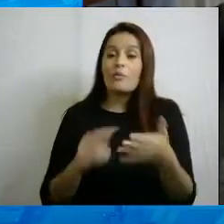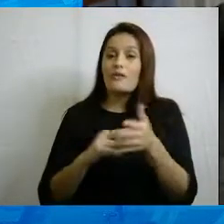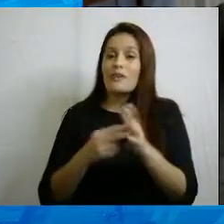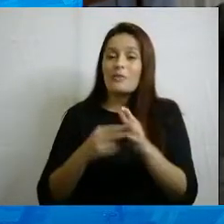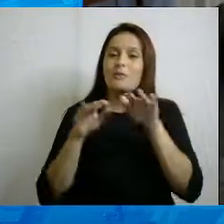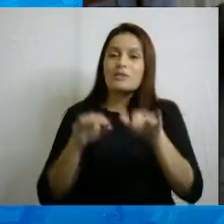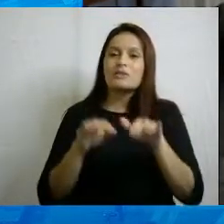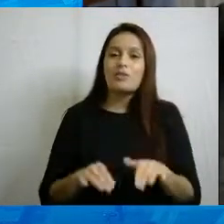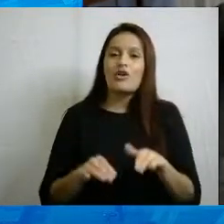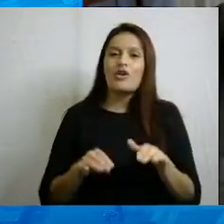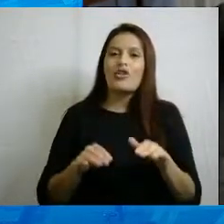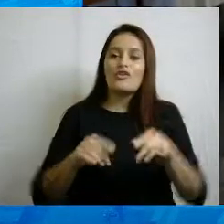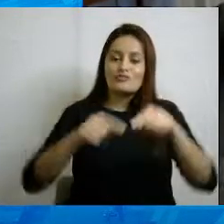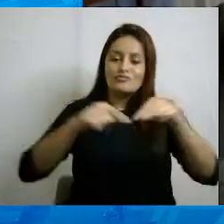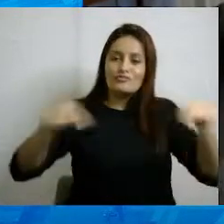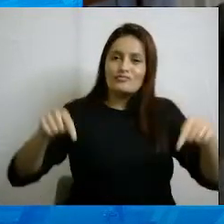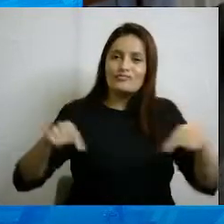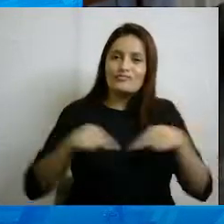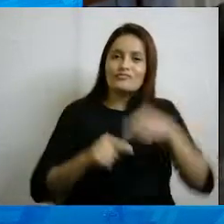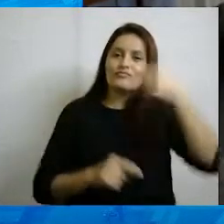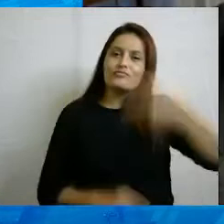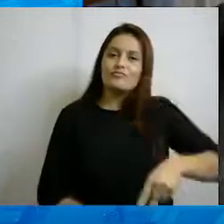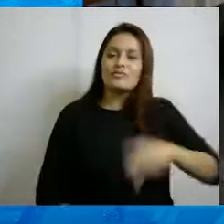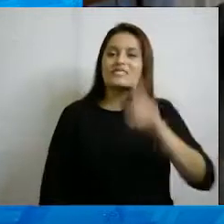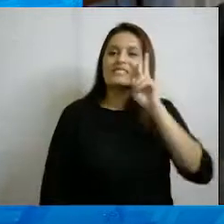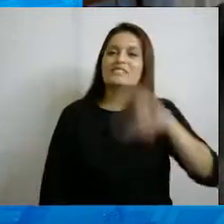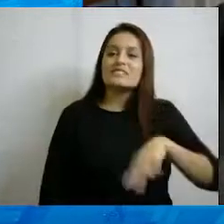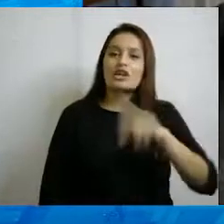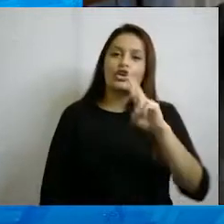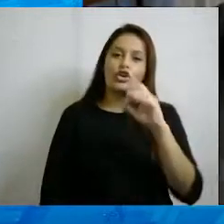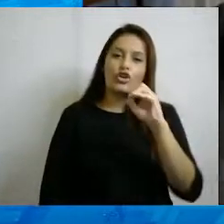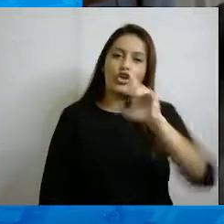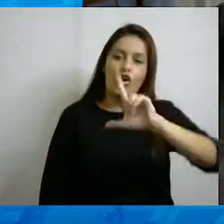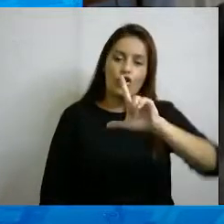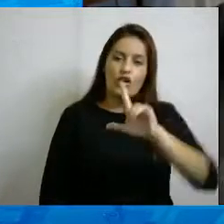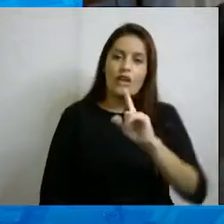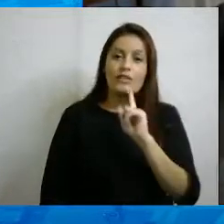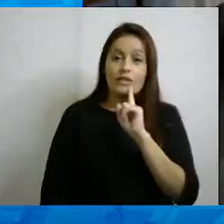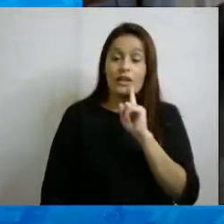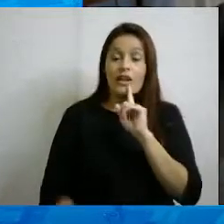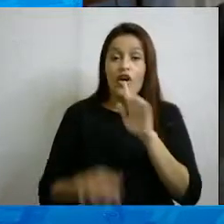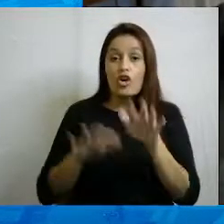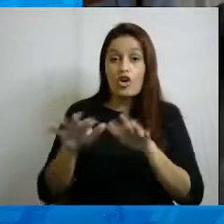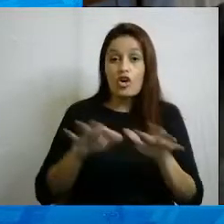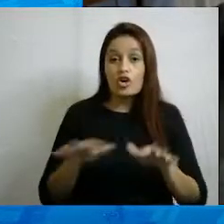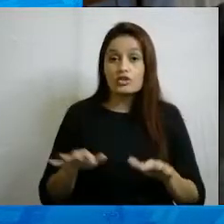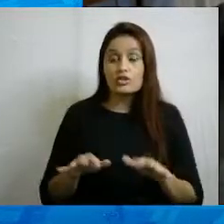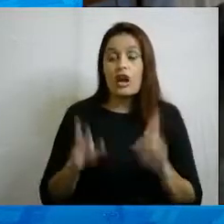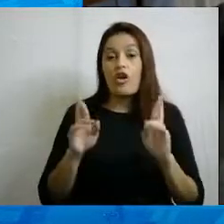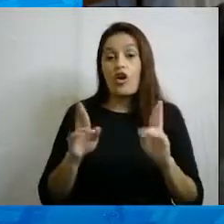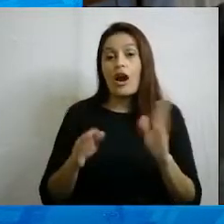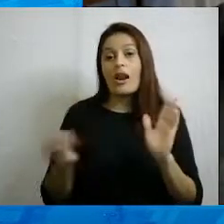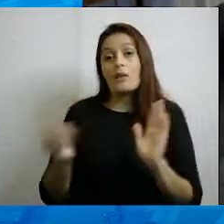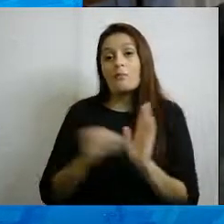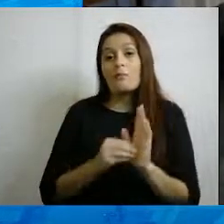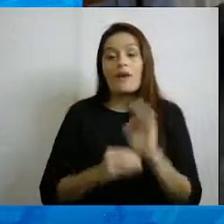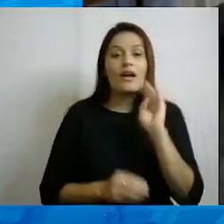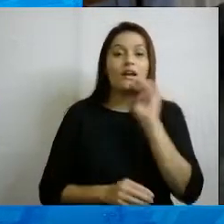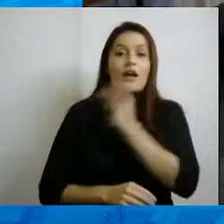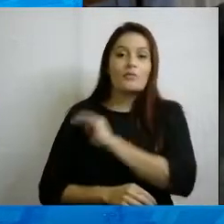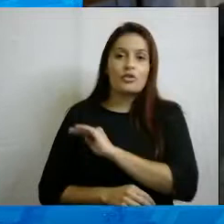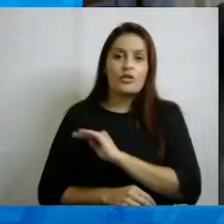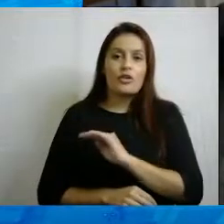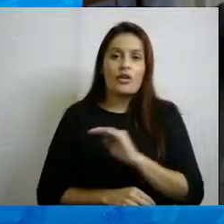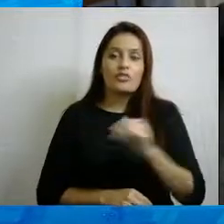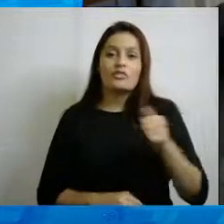problemas. Siempre hemos sido de la lógica que hay cosas que se pueden solucionar incluso más rápido con un director, una